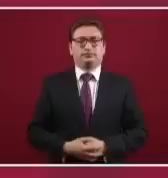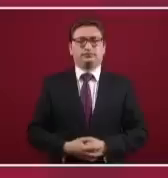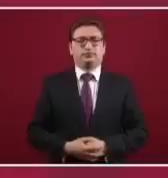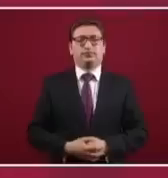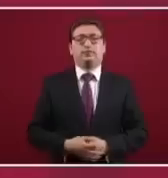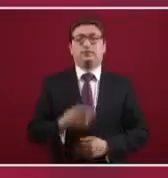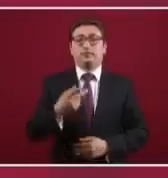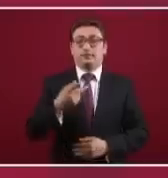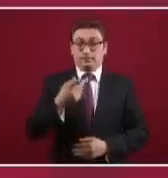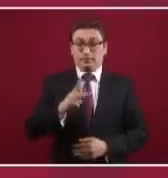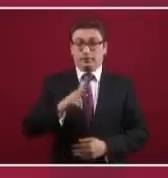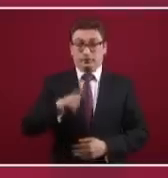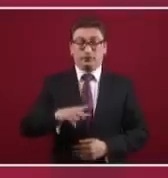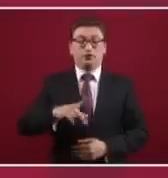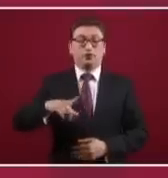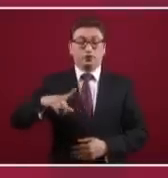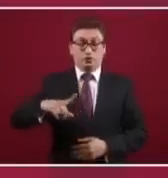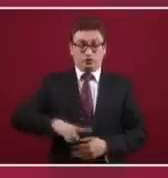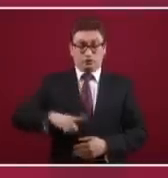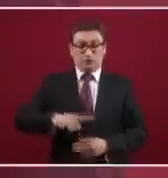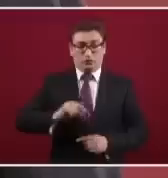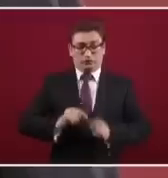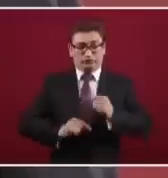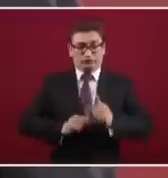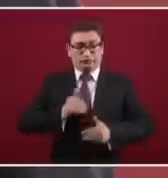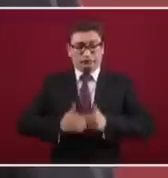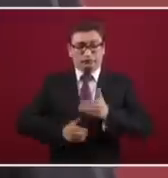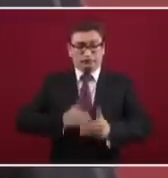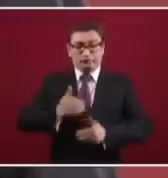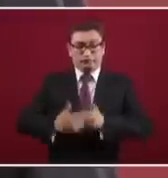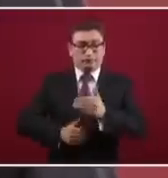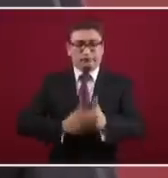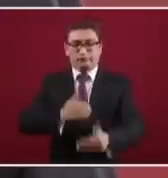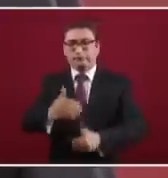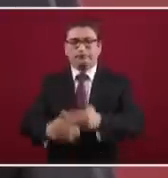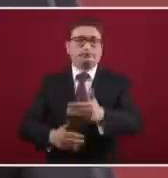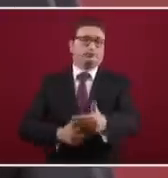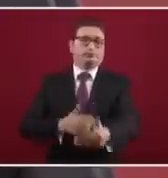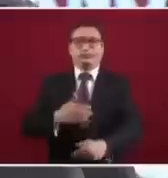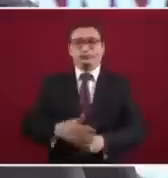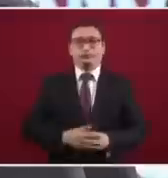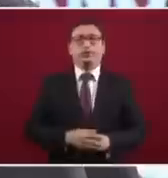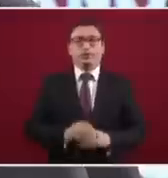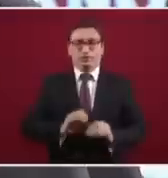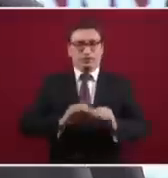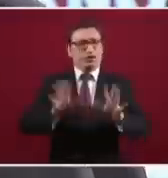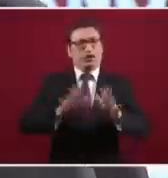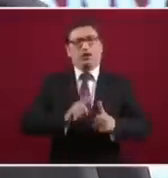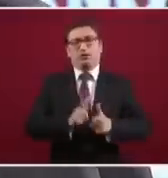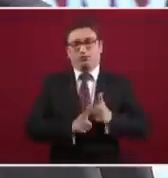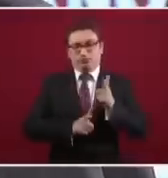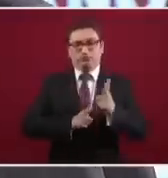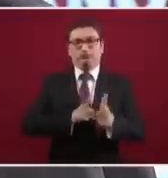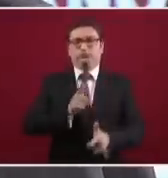de que va a caminar el elefante, va a caminar, aunque es un cuerpo de avance lento.